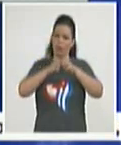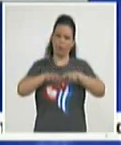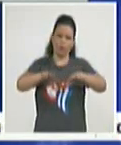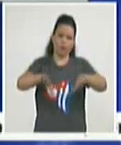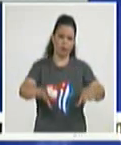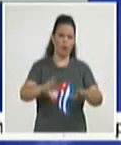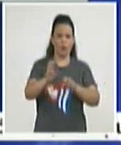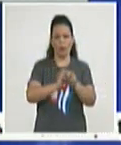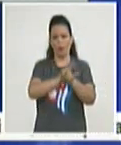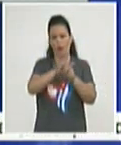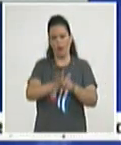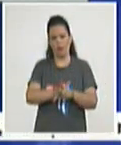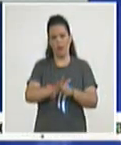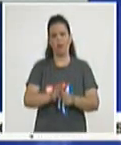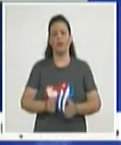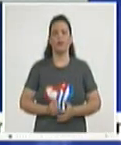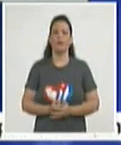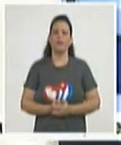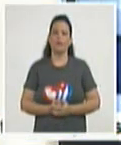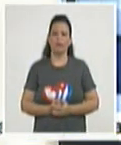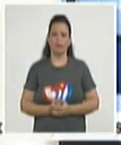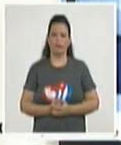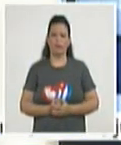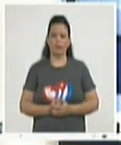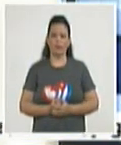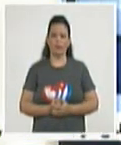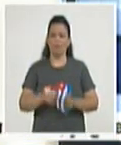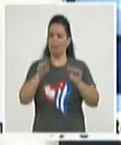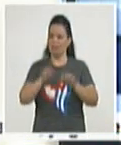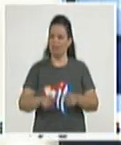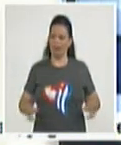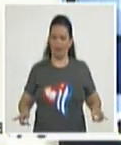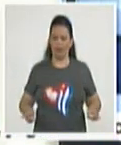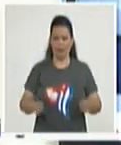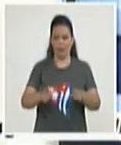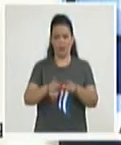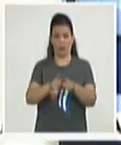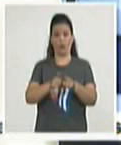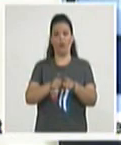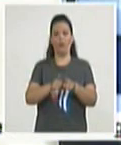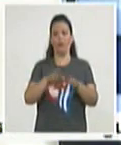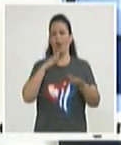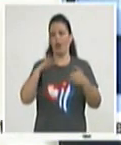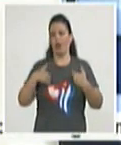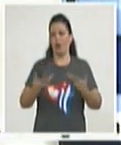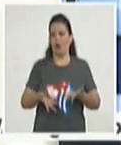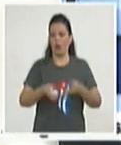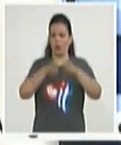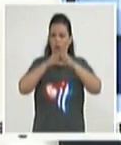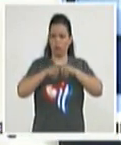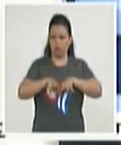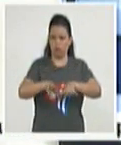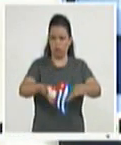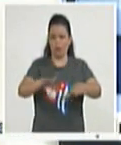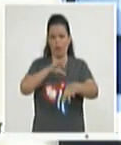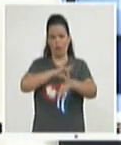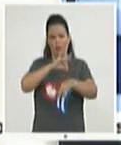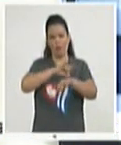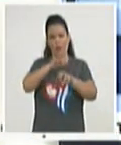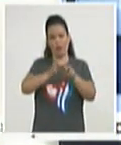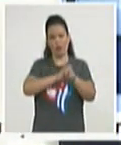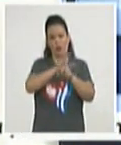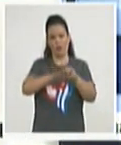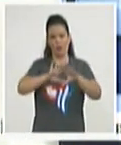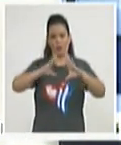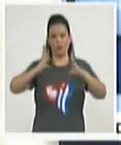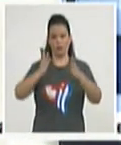por COVID-19 en esta jornada. Ha sido el resumen del impacto de la enfermedad por cada uno de los municipios del país.